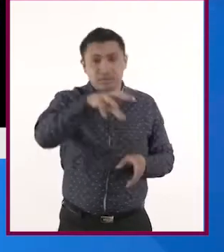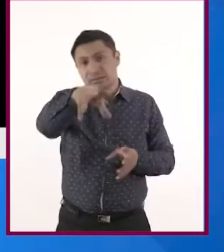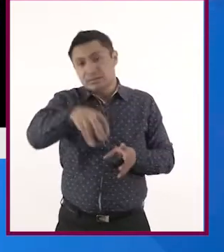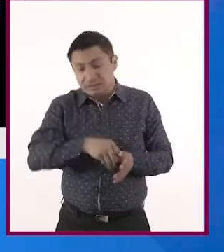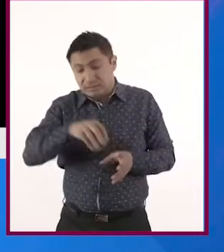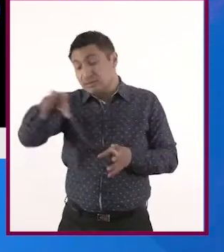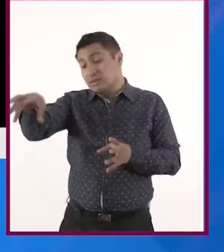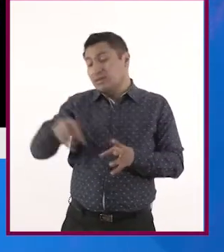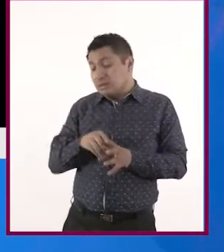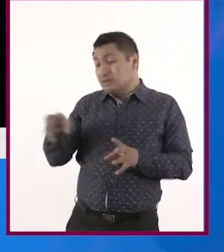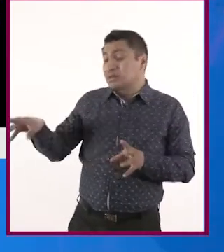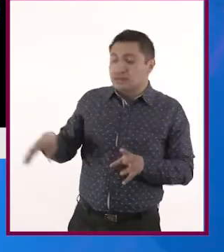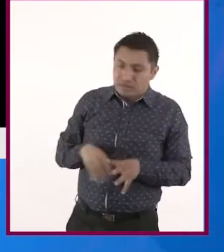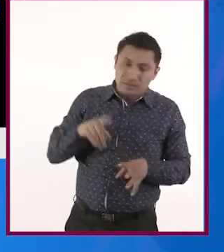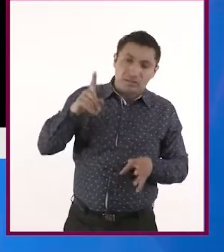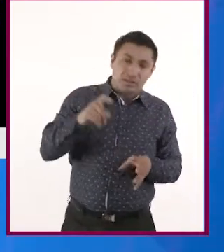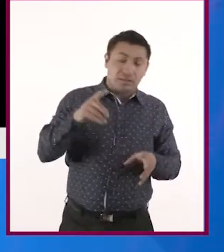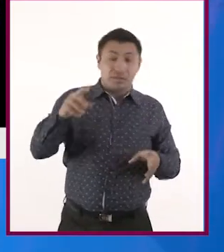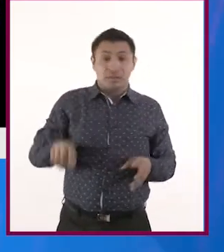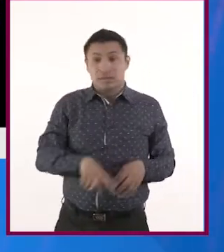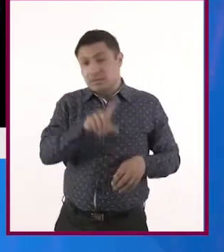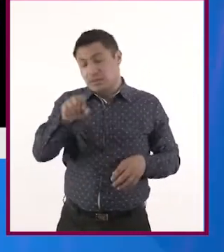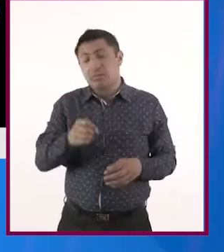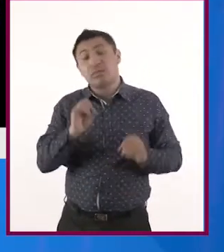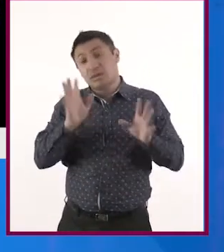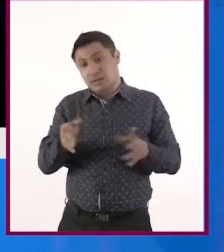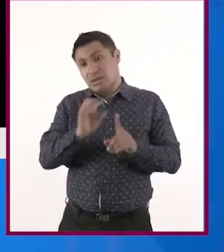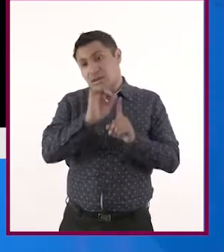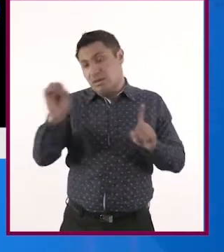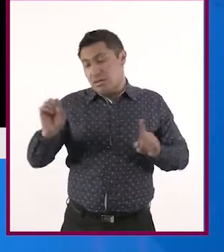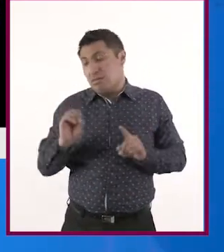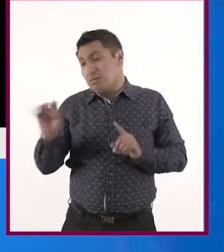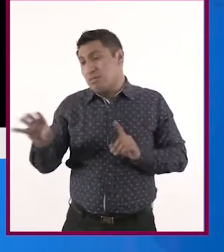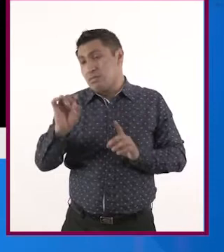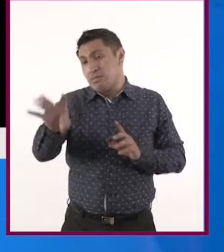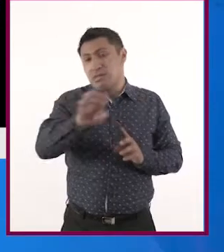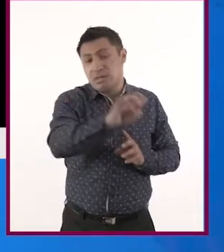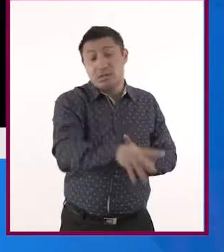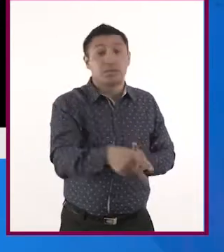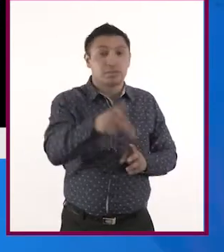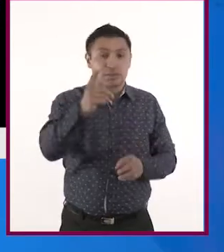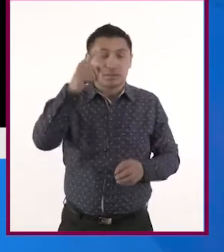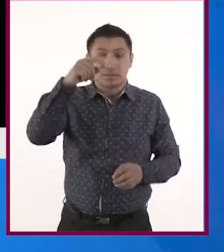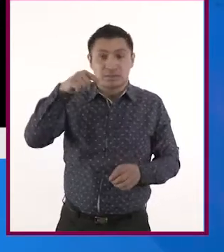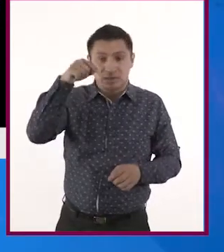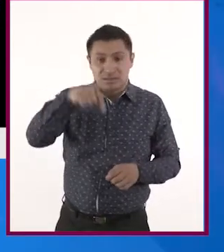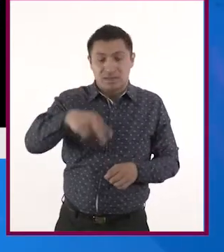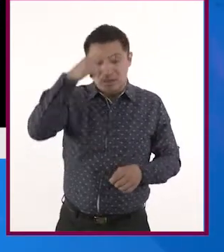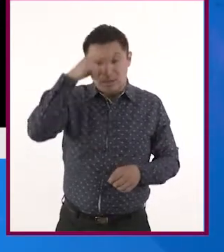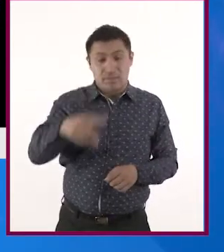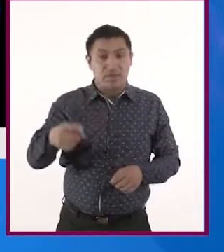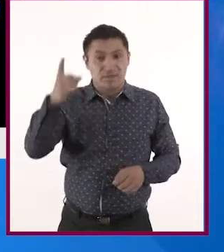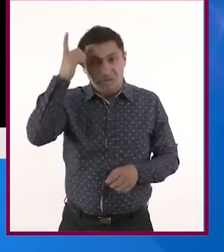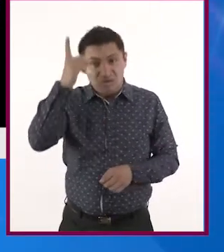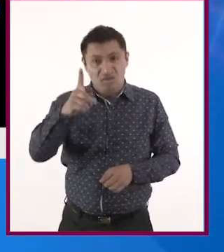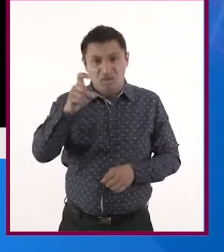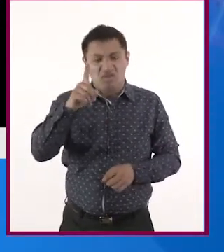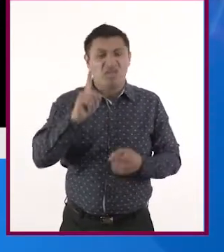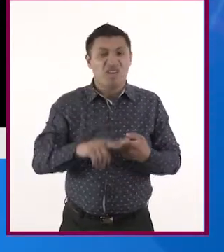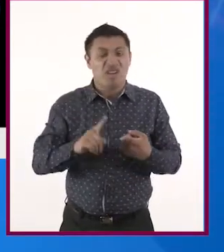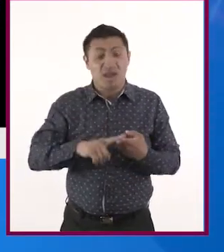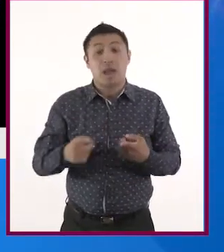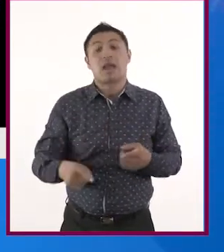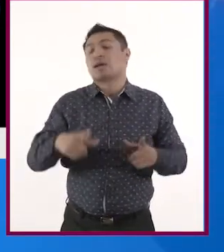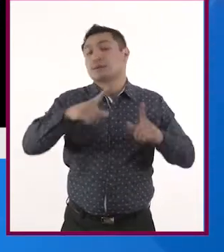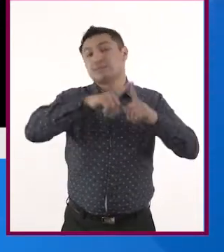se deriva en una enorme red de distribución, ¿no? ¿A quién pertenece el agua en México? Pues el agua en México pertenece